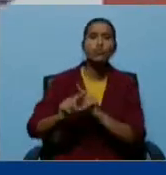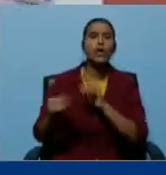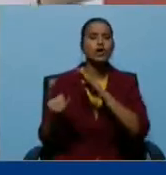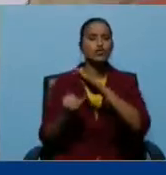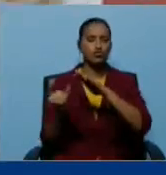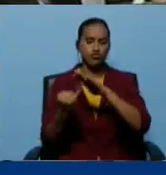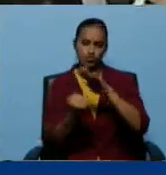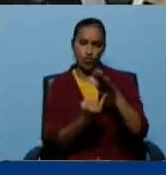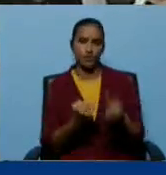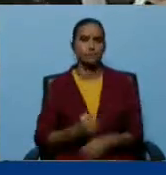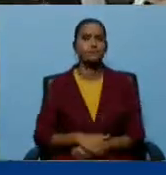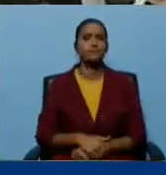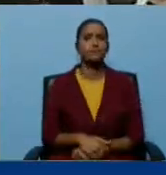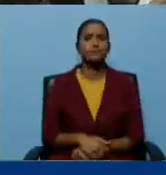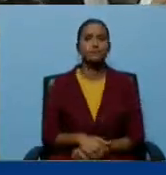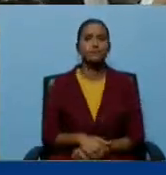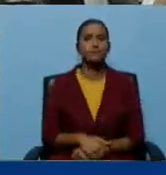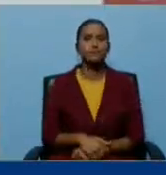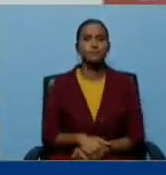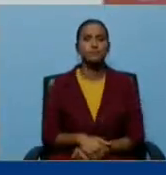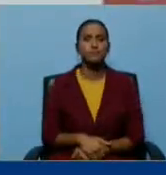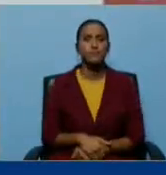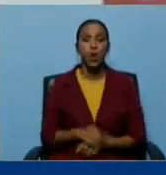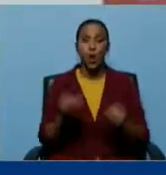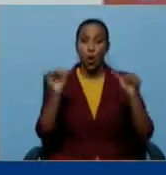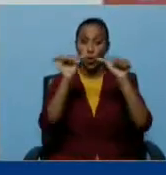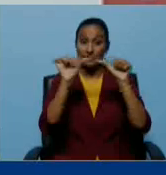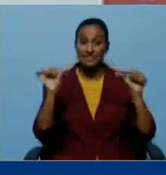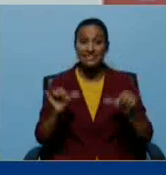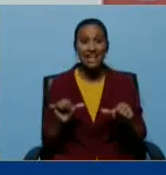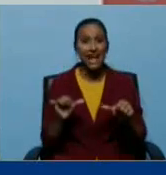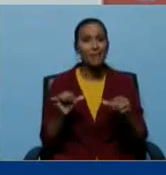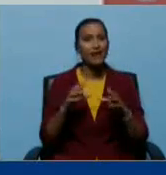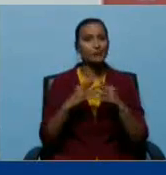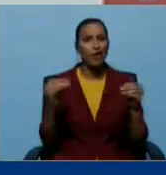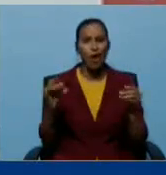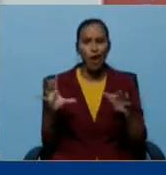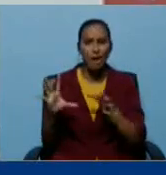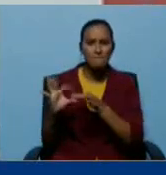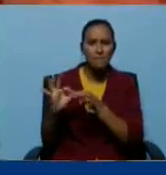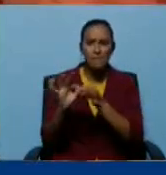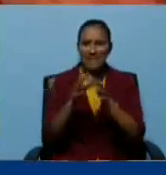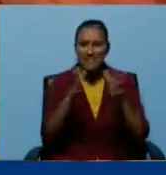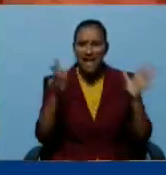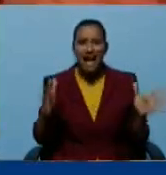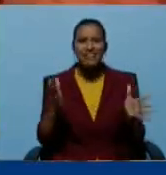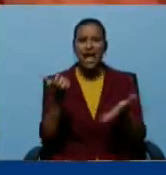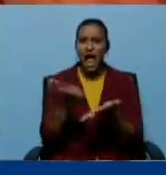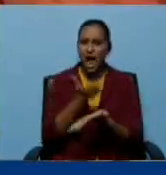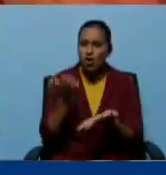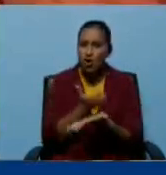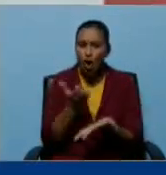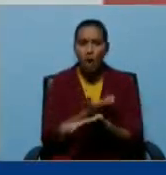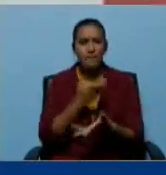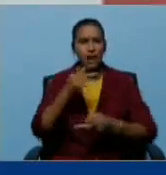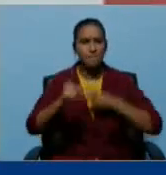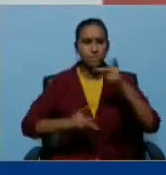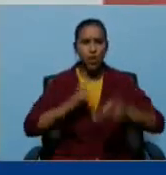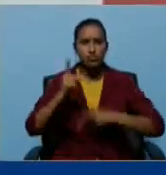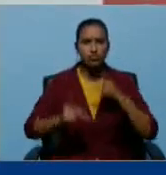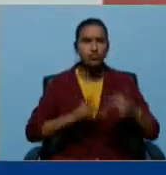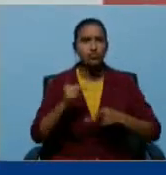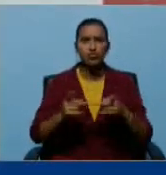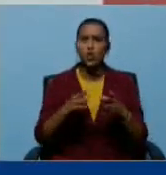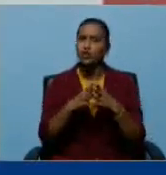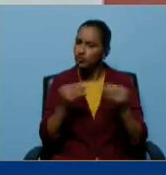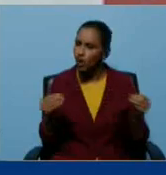Ricardo Sánchez, un sistema de amplias alianzas económicas con todos los factores productivos. Venid a mí,